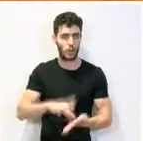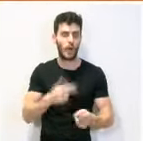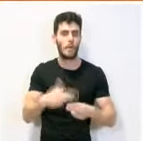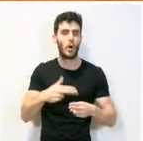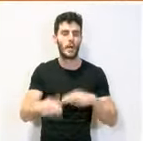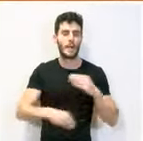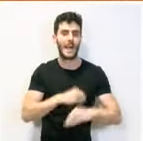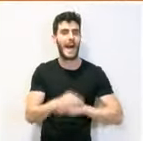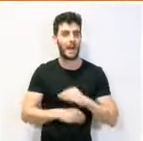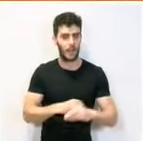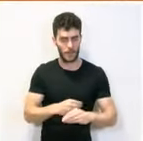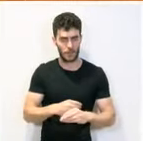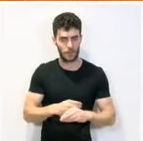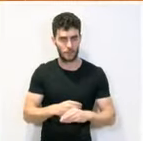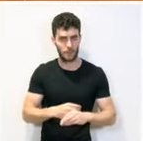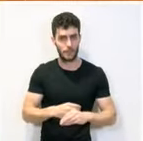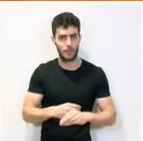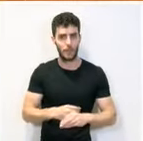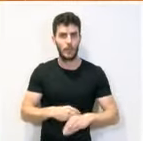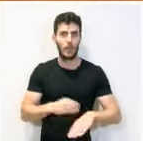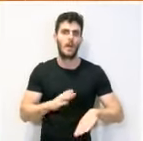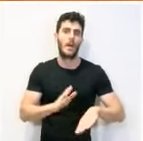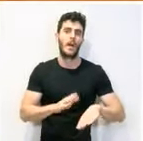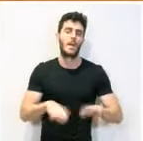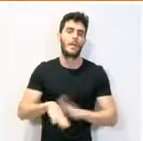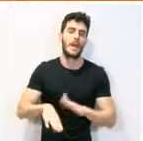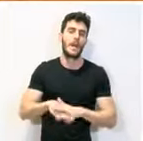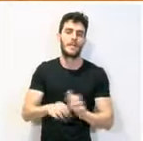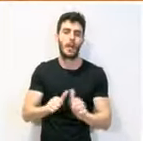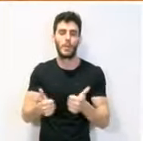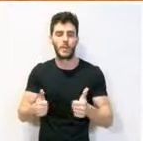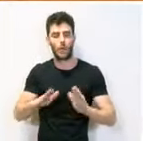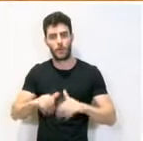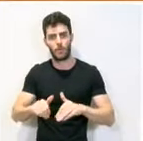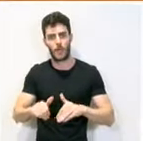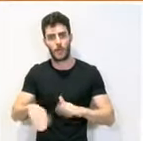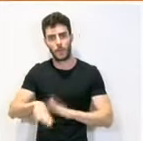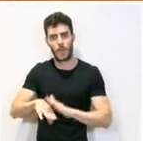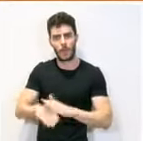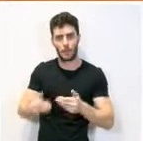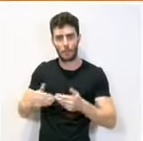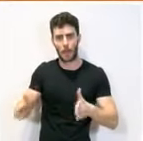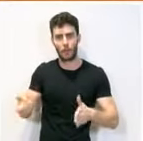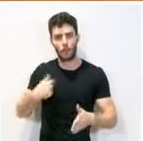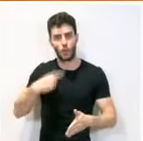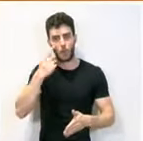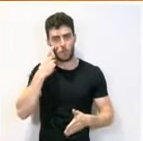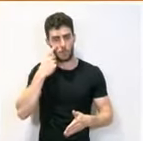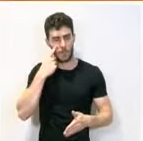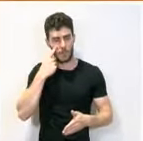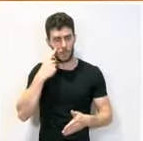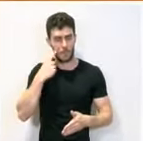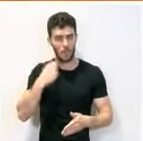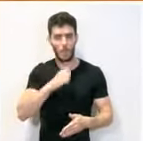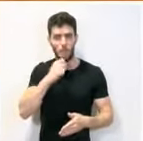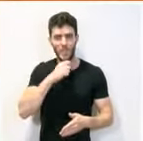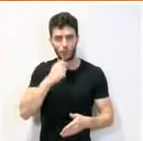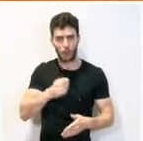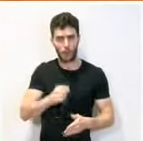políticas copiando a la derecha, al final abre los caminos a la derecha. Y miro al lado del Grupo